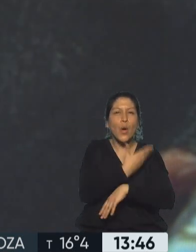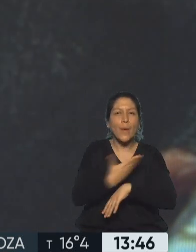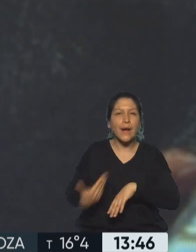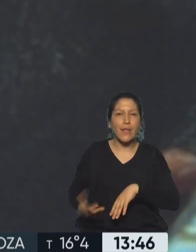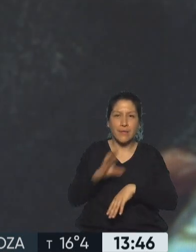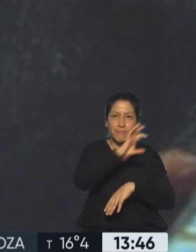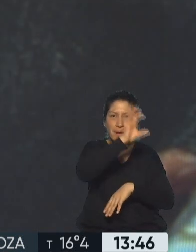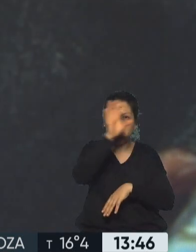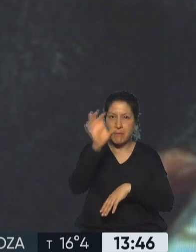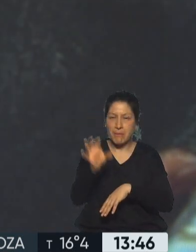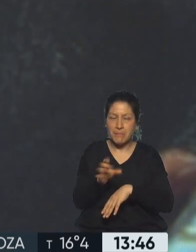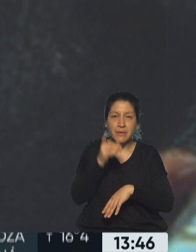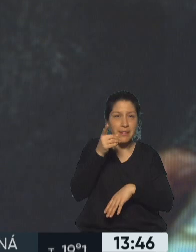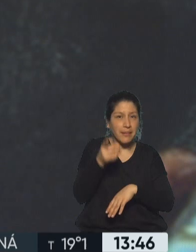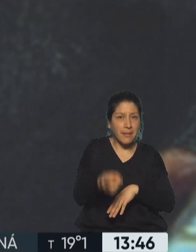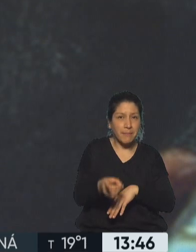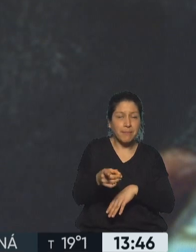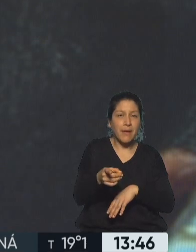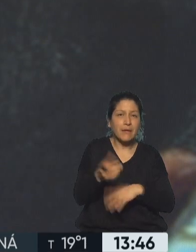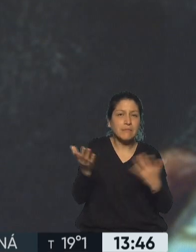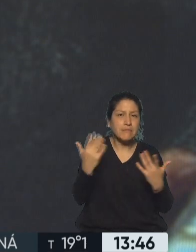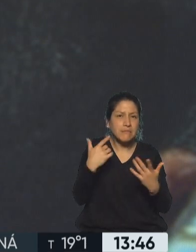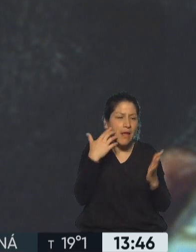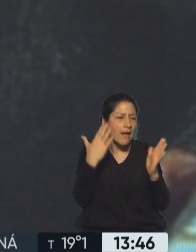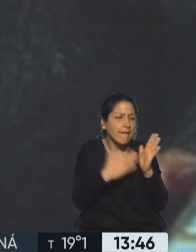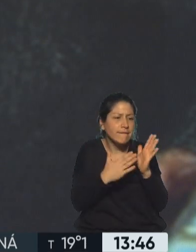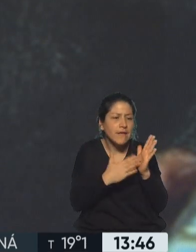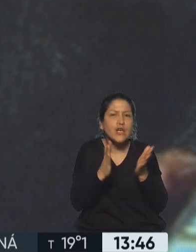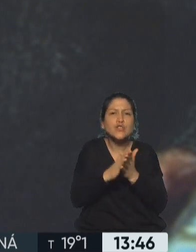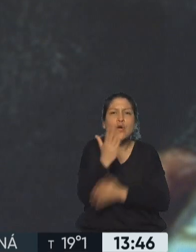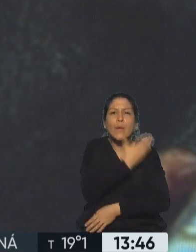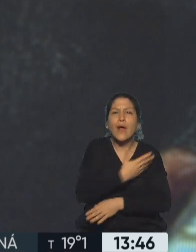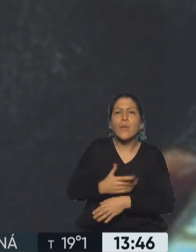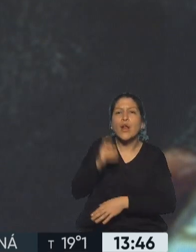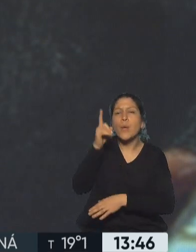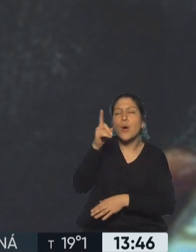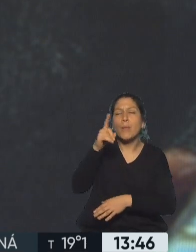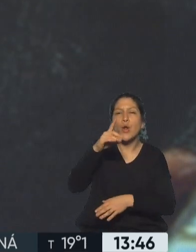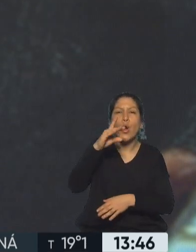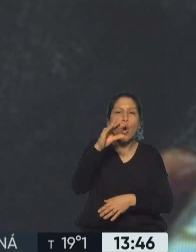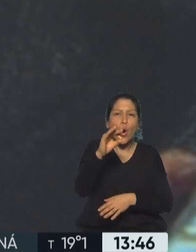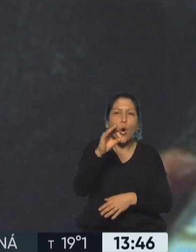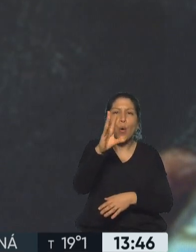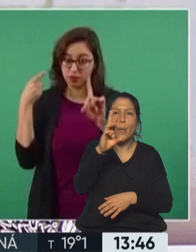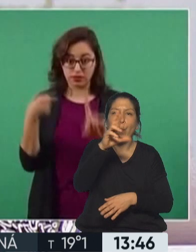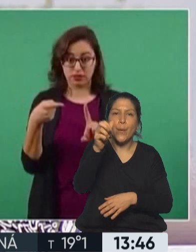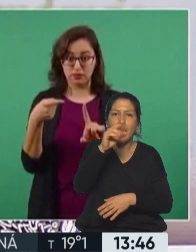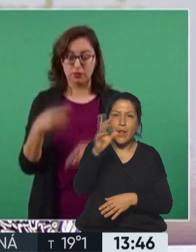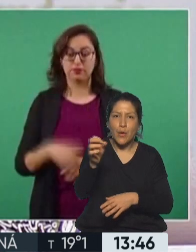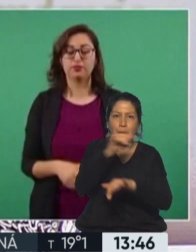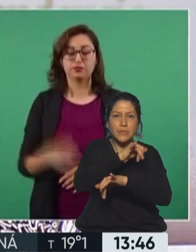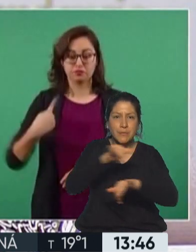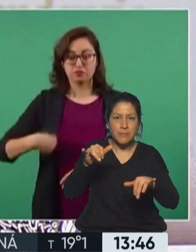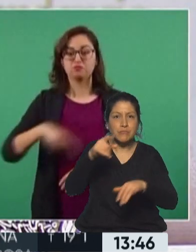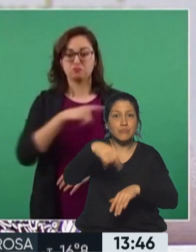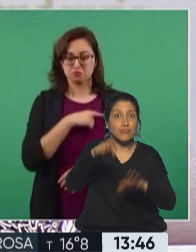muchos estados. Fue también un test sobre el gobierno de Andrés Manuel López Obrador. Vamos a ver un informe y después lo comentamos. Estuvimos